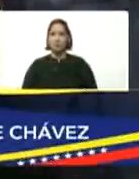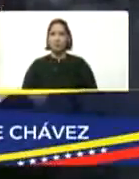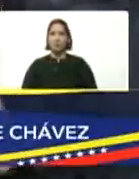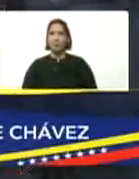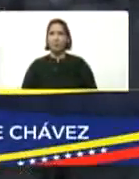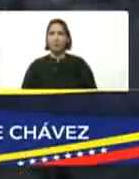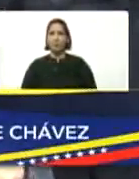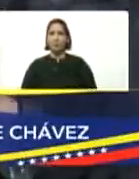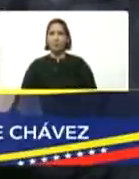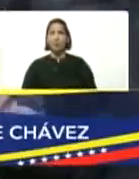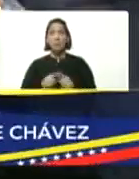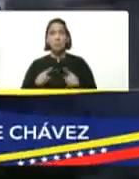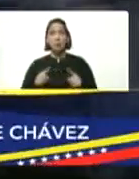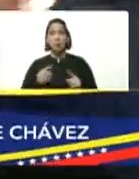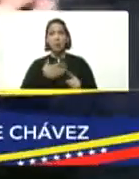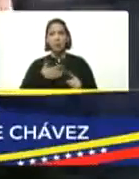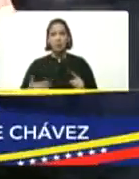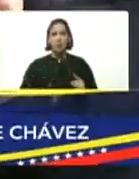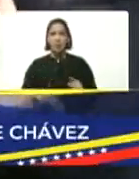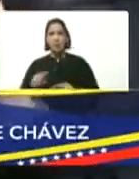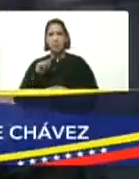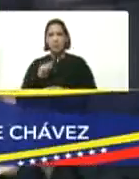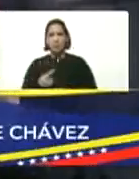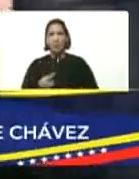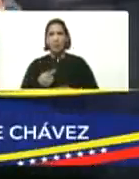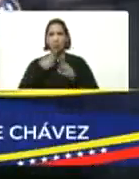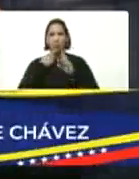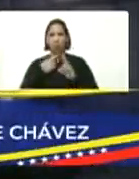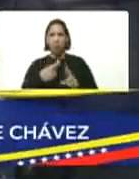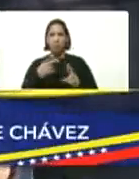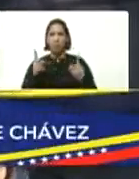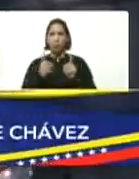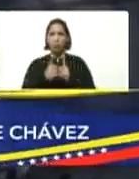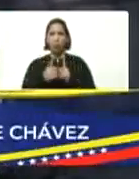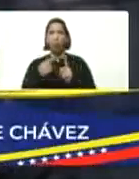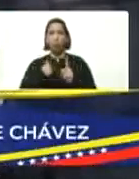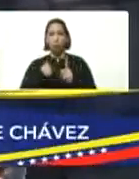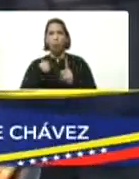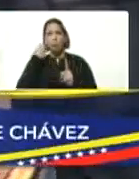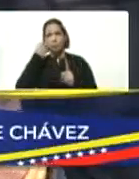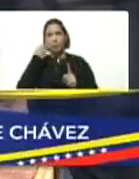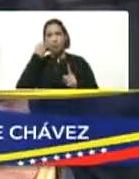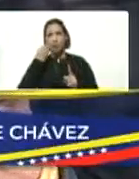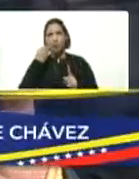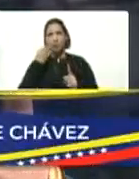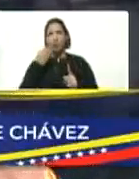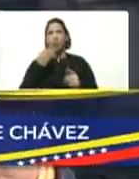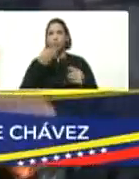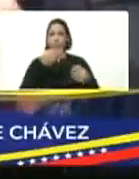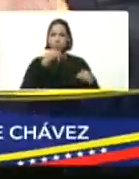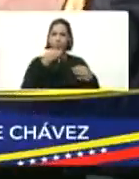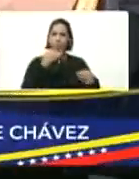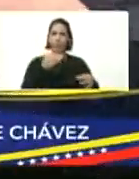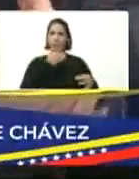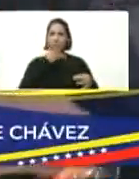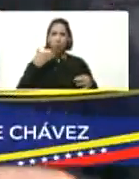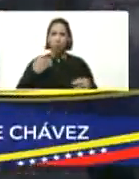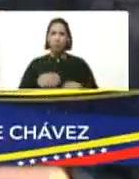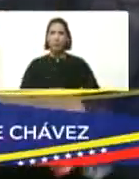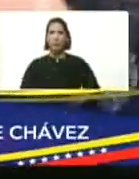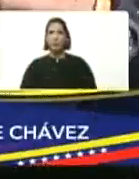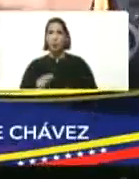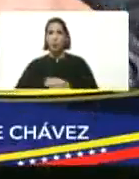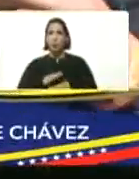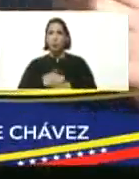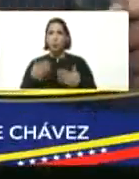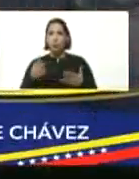situación. Pero, presidente, primero para dar una respuesta breve, yo sí creo en el sabor del papel, porque cuando uno